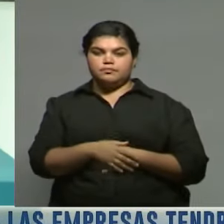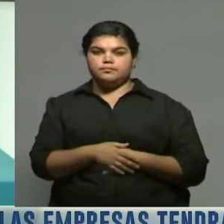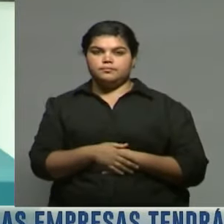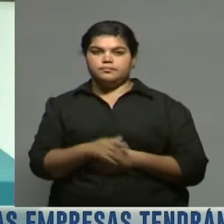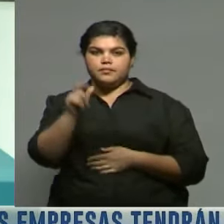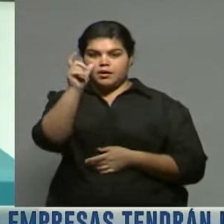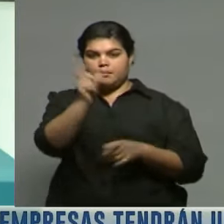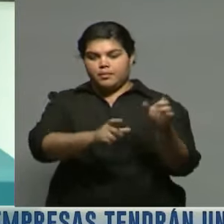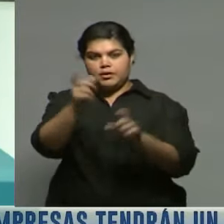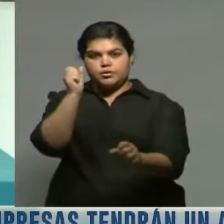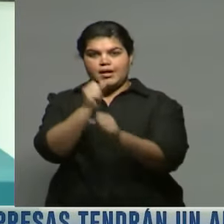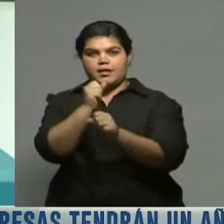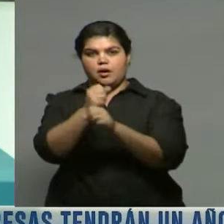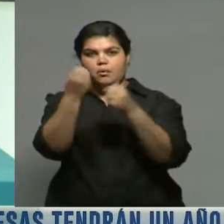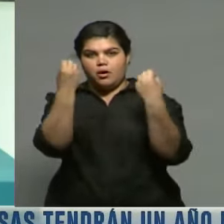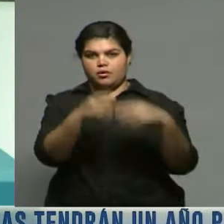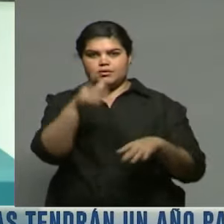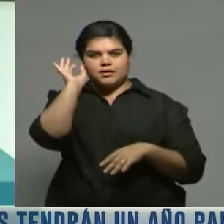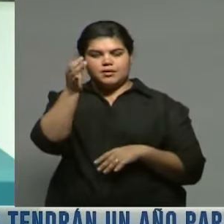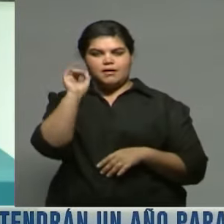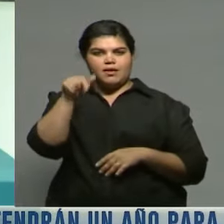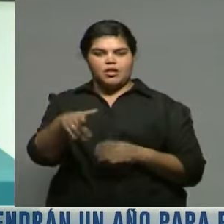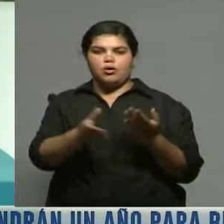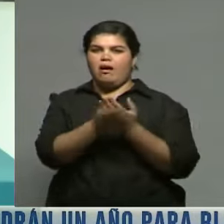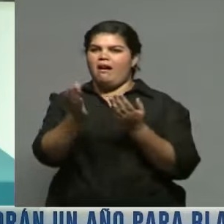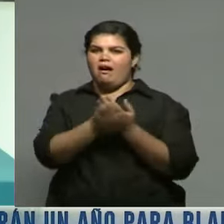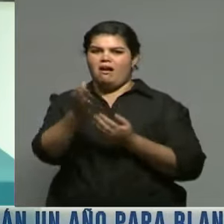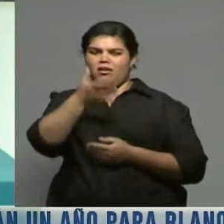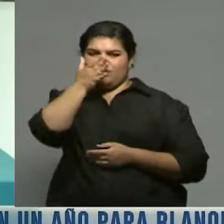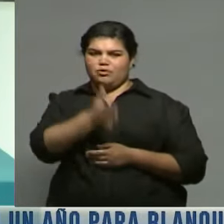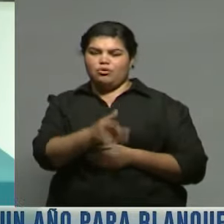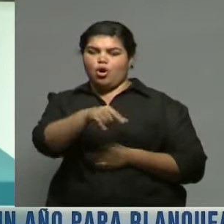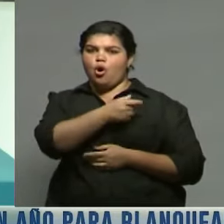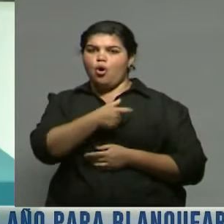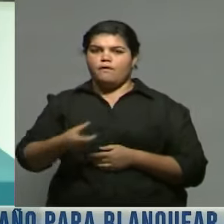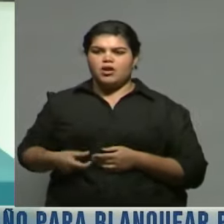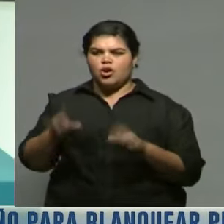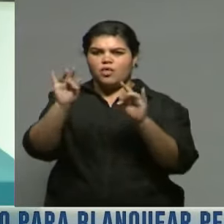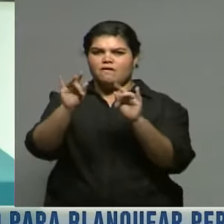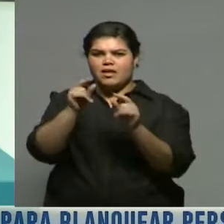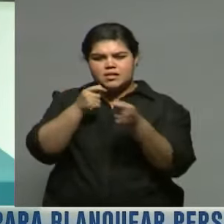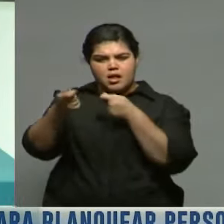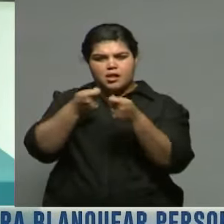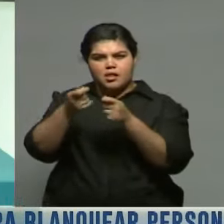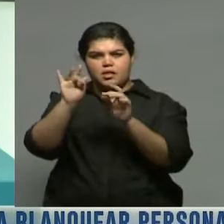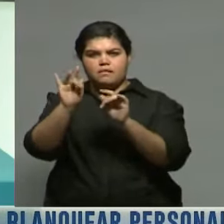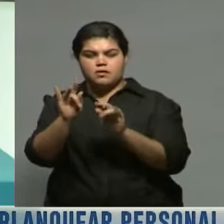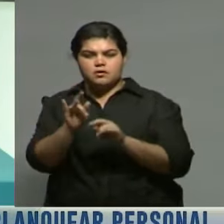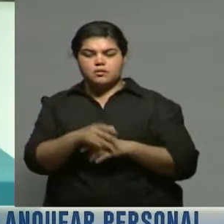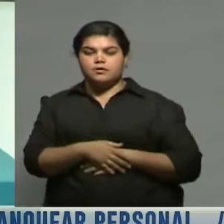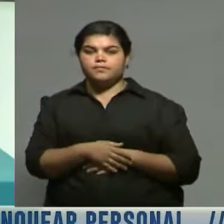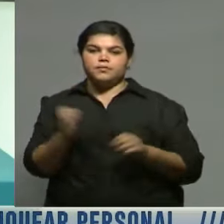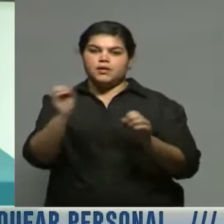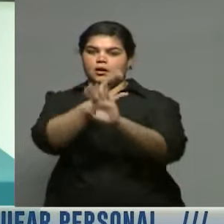haya gente que quede desempleada. Saben que esto es un costo social para el Estado muy difícil de manejar. Está claro que el